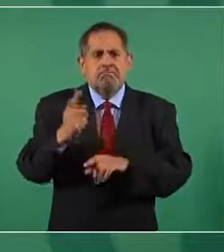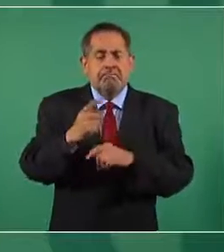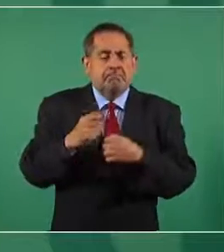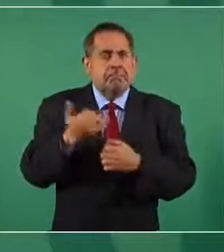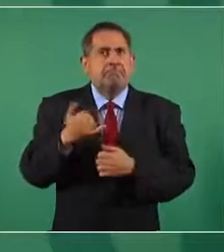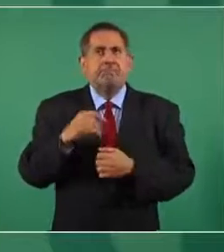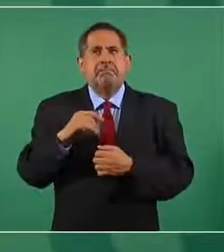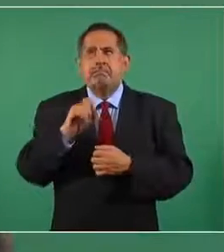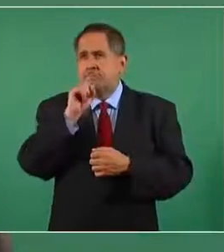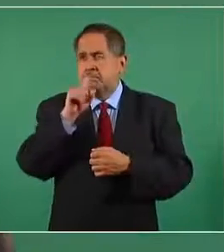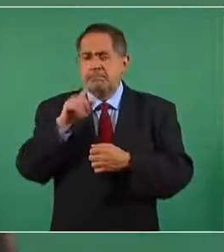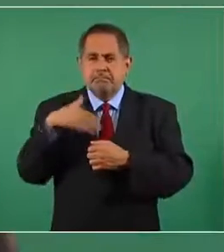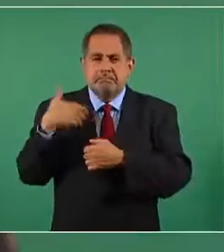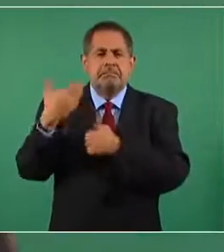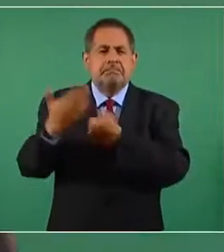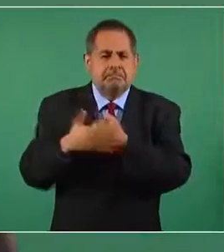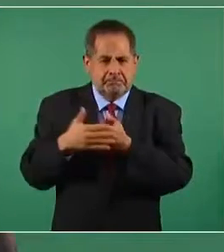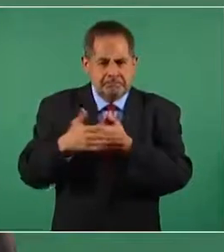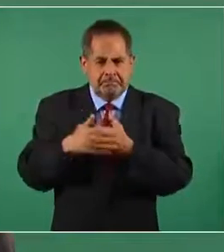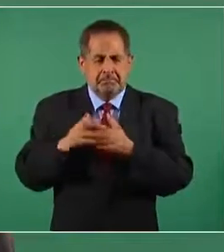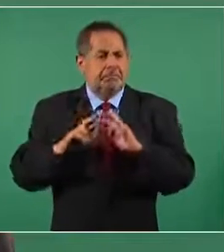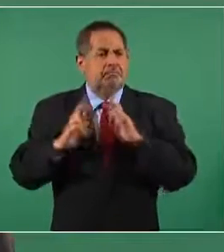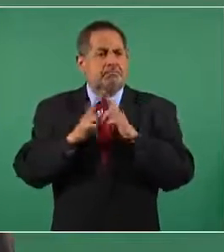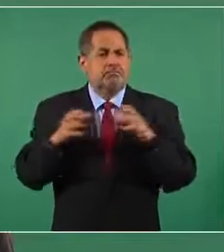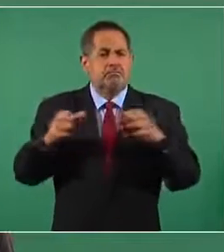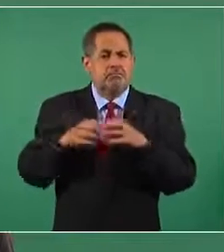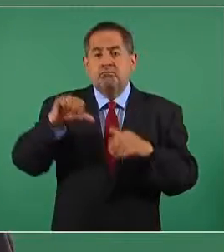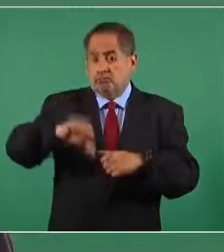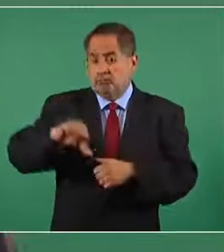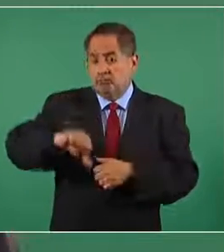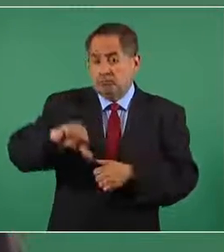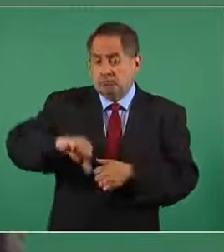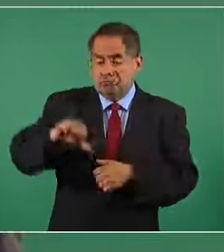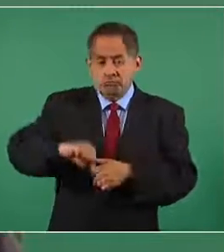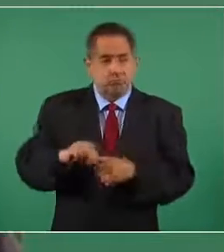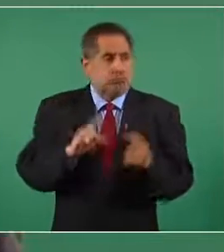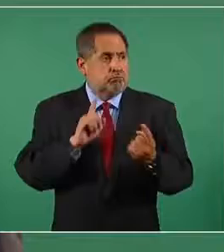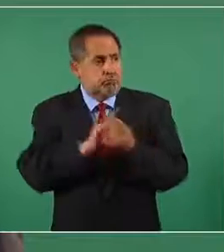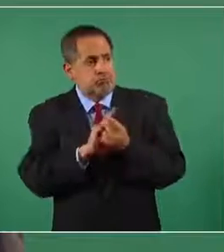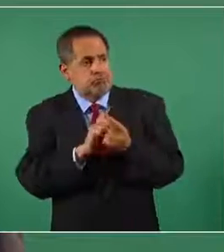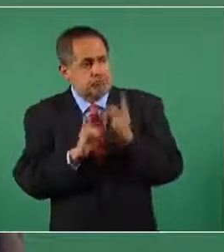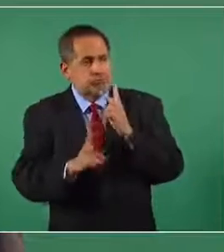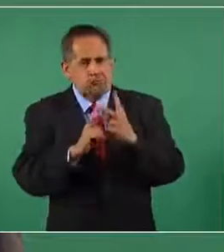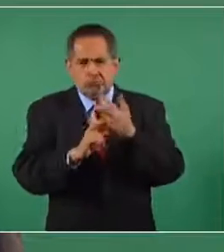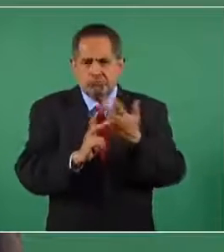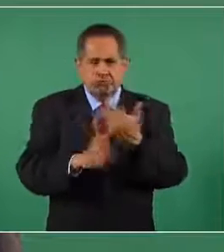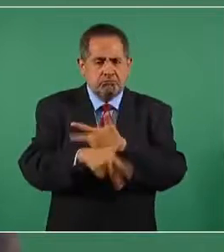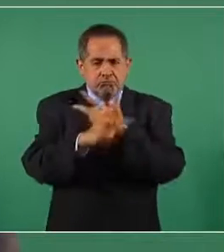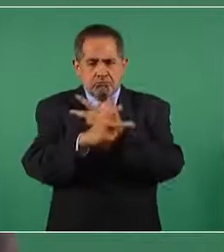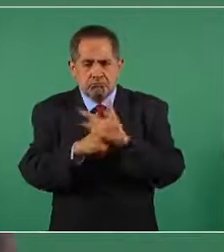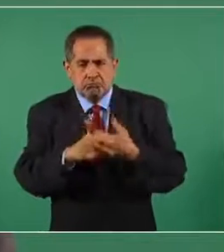a celebrar también el día de hoy con